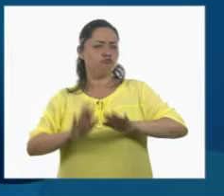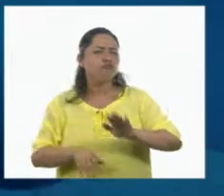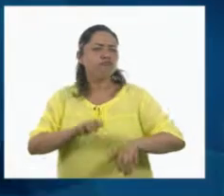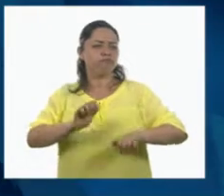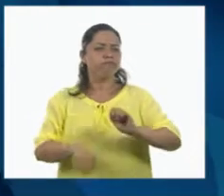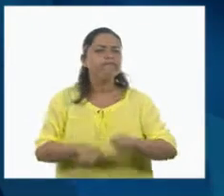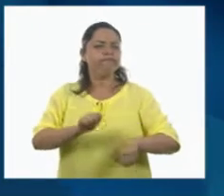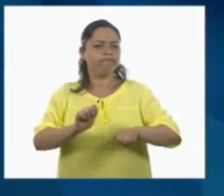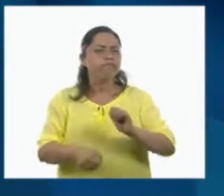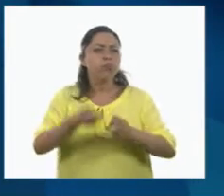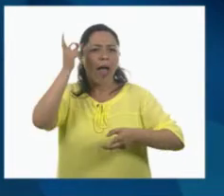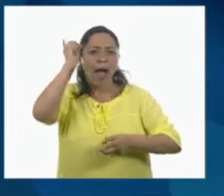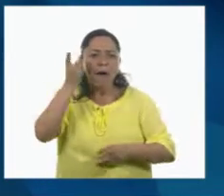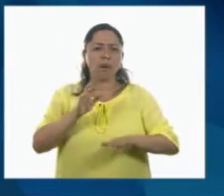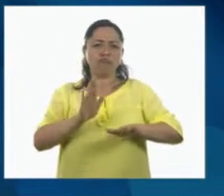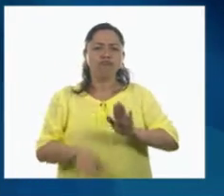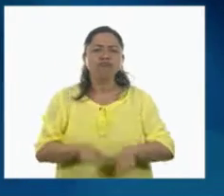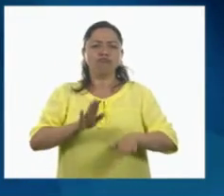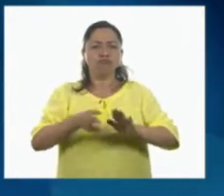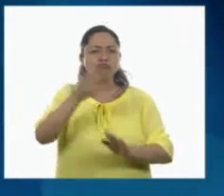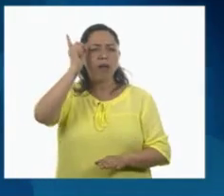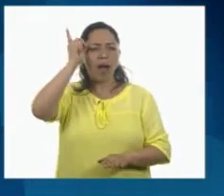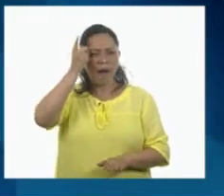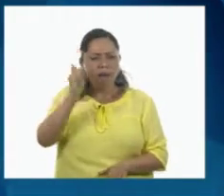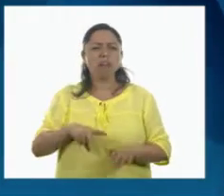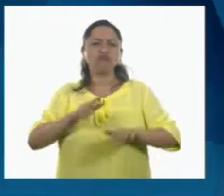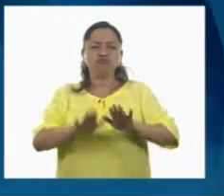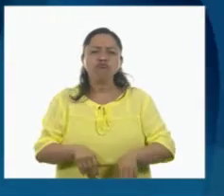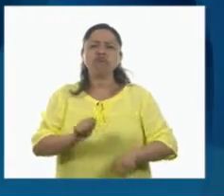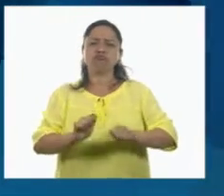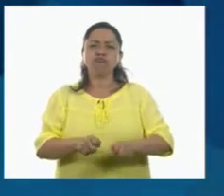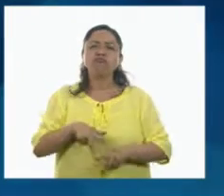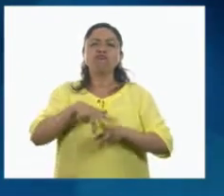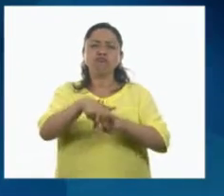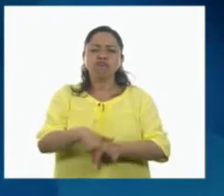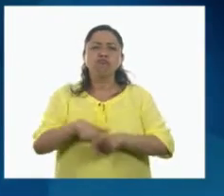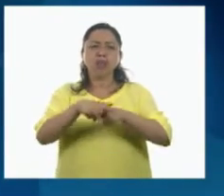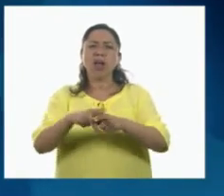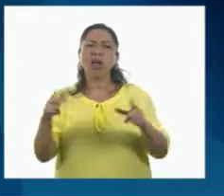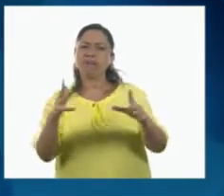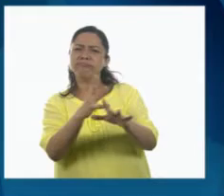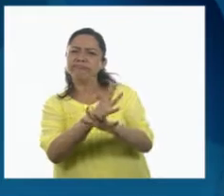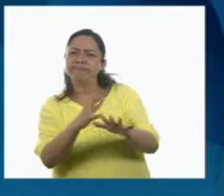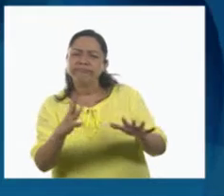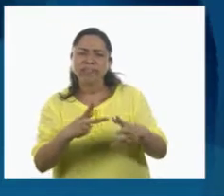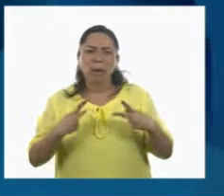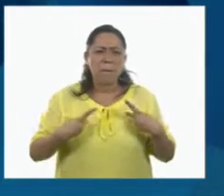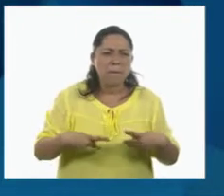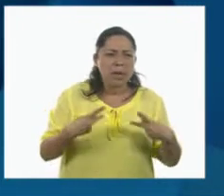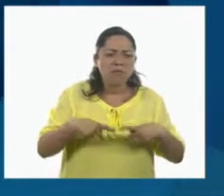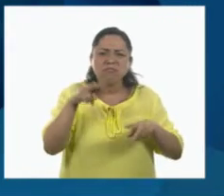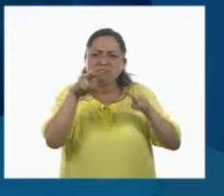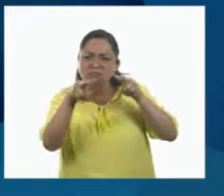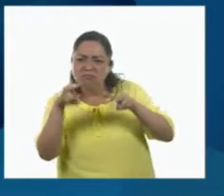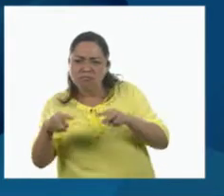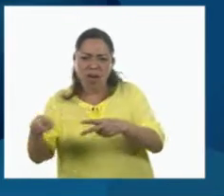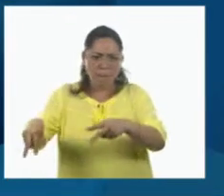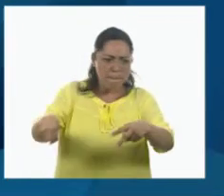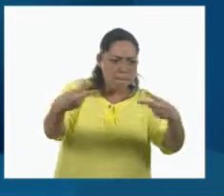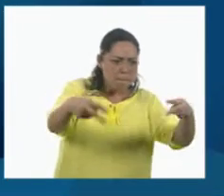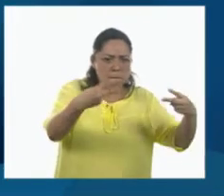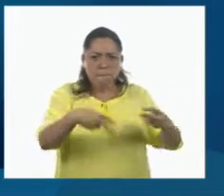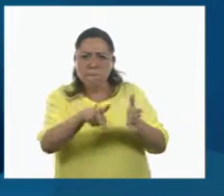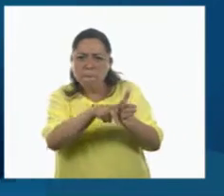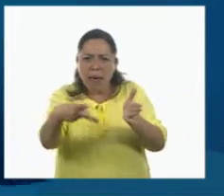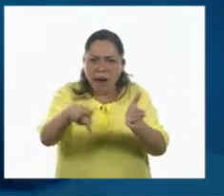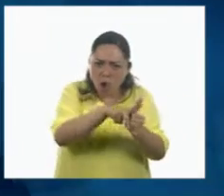¡Wow! ¿Ya se ve vieron? mucha gente. Sí, hay gente agrupada y por ahí se ve que están vendiendo periódico.